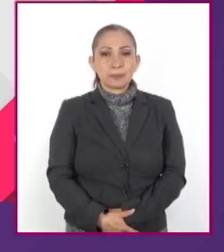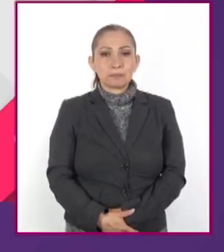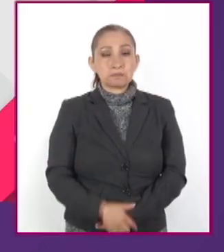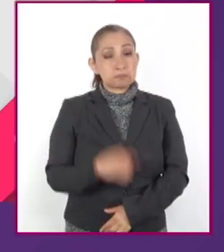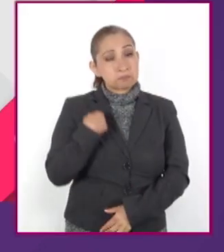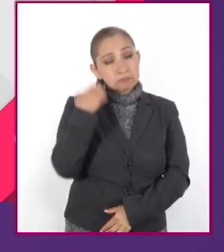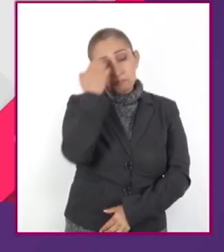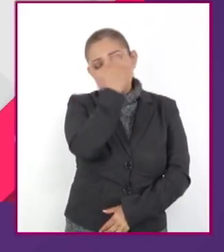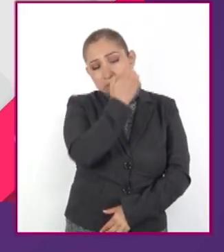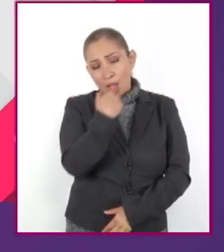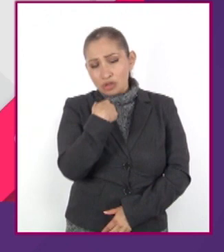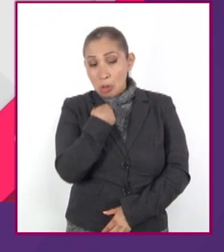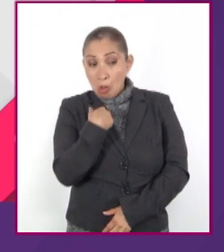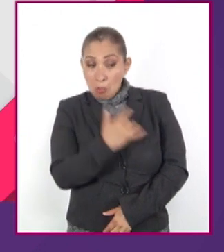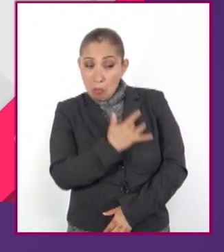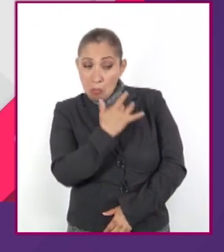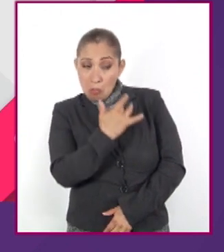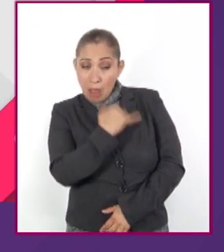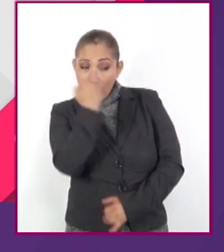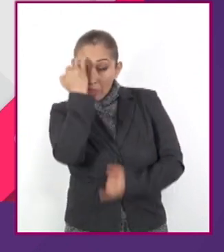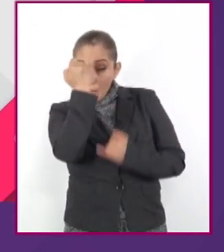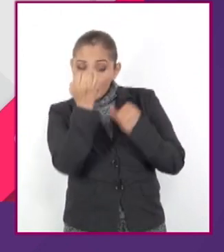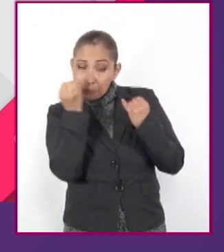Según mi lluvia de ideas,